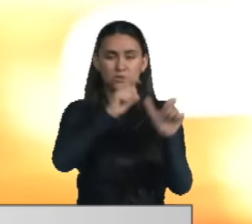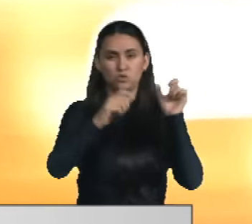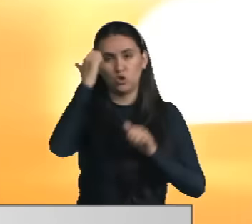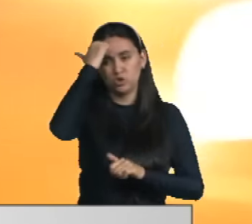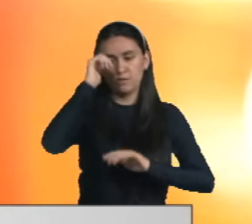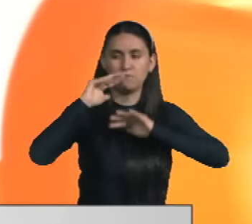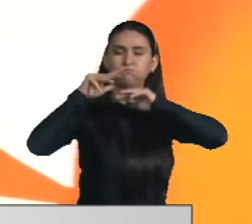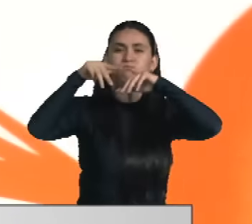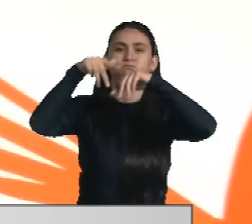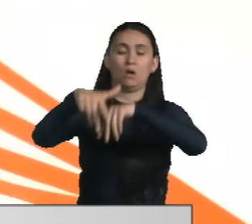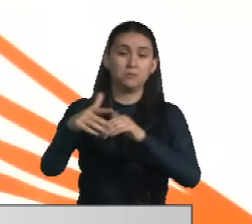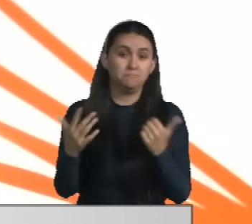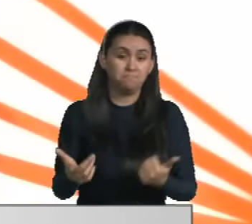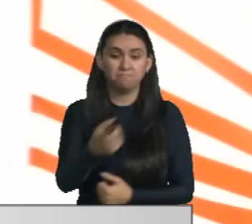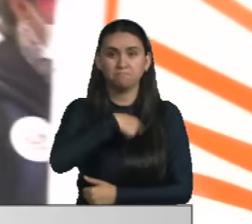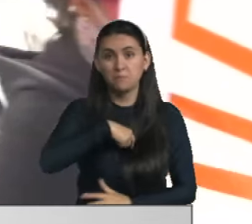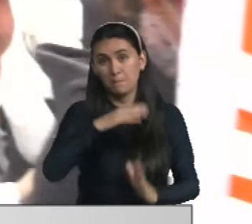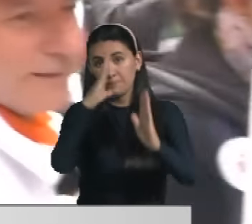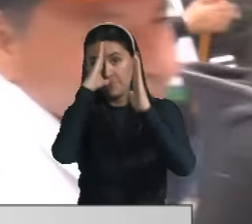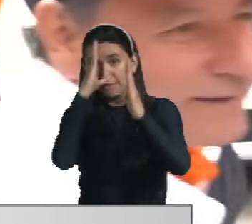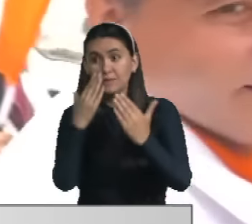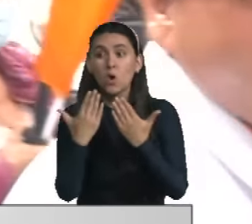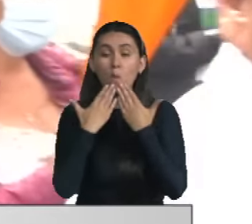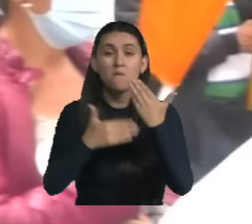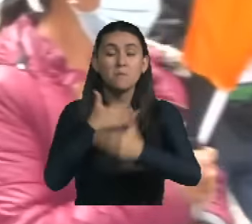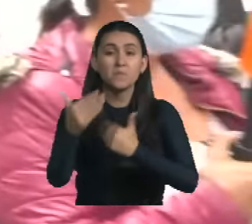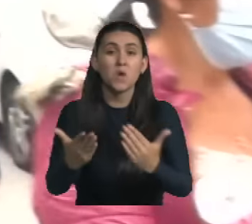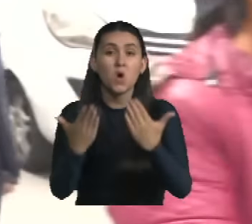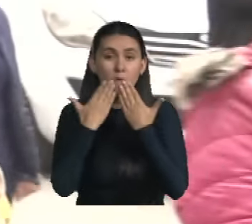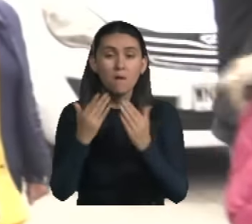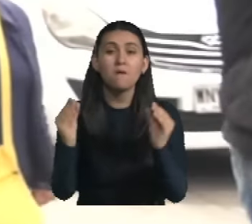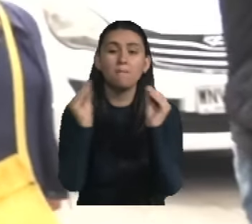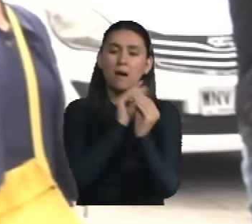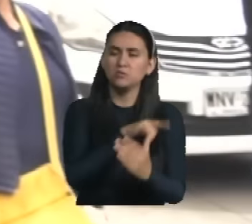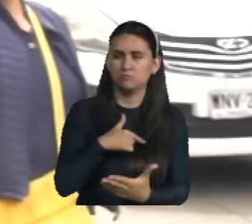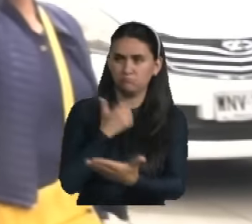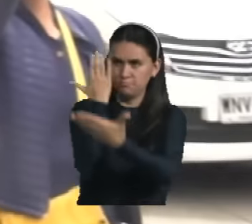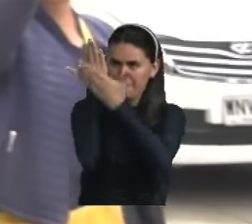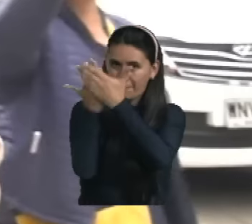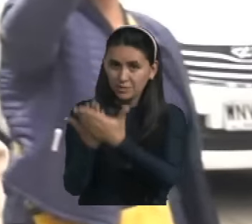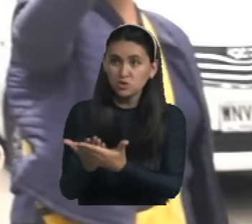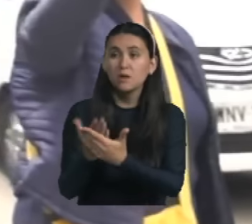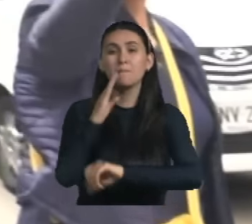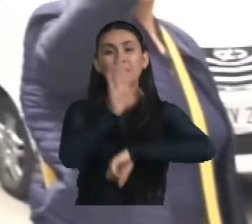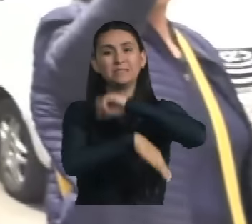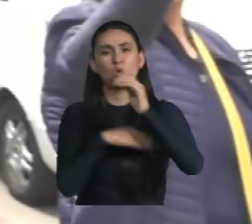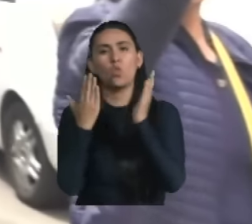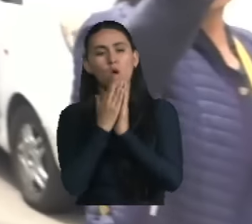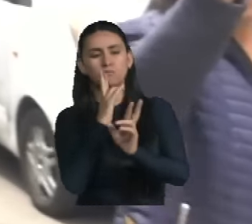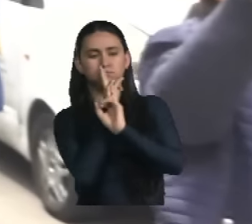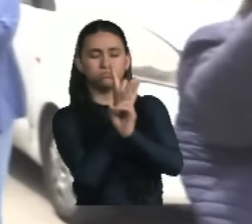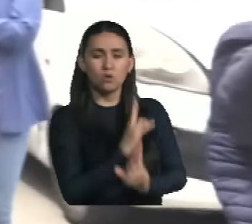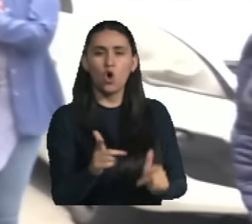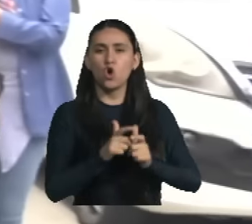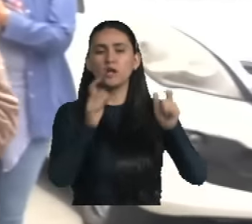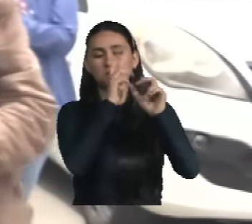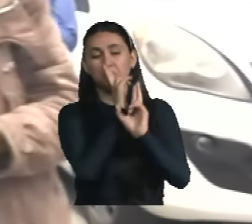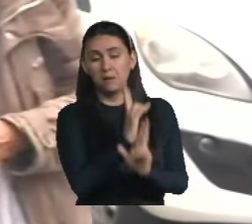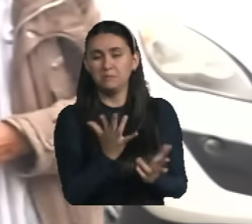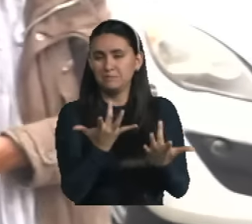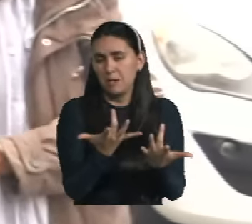manifestando. Nosotros estaremos atentas a esta manifestación y por supuesto a las peticiones del Magisterio y la respuesta del Ministerio de Educación y los congresistas. Luisa